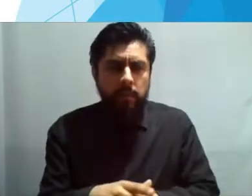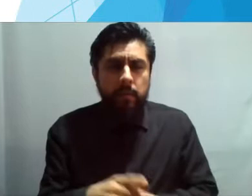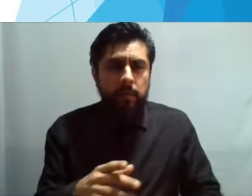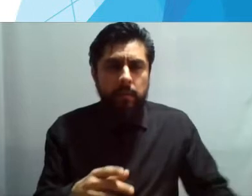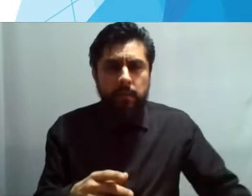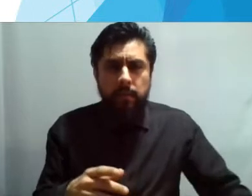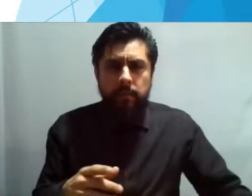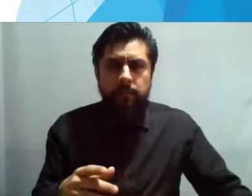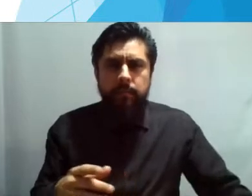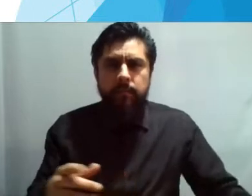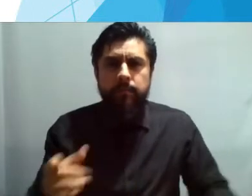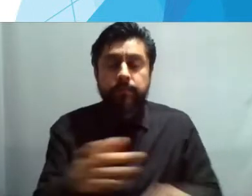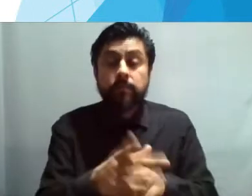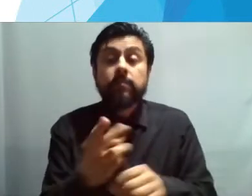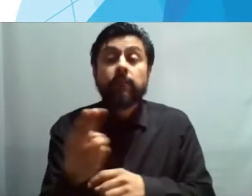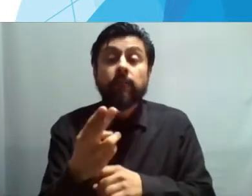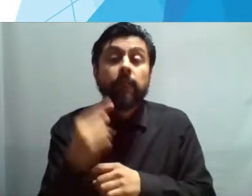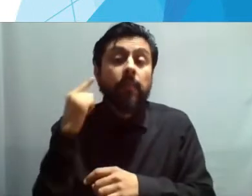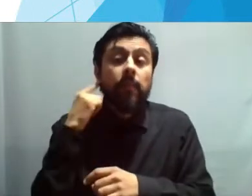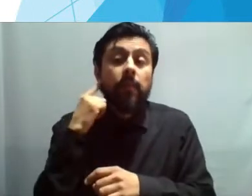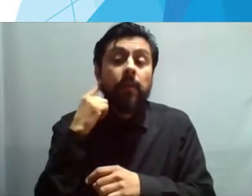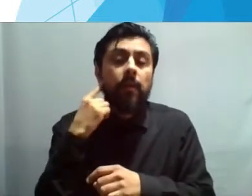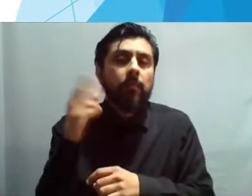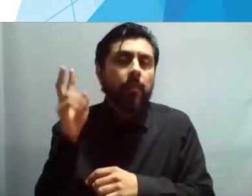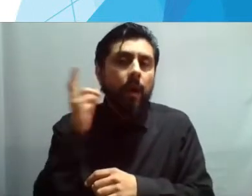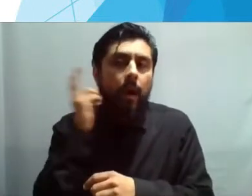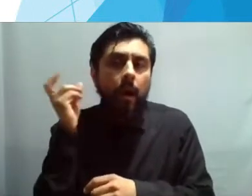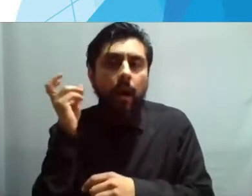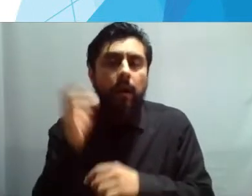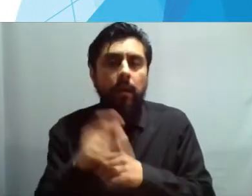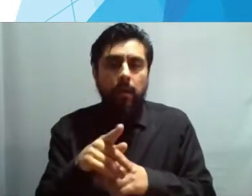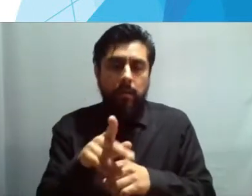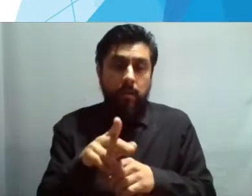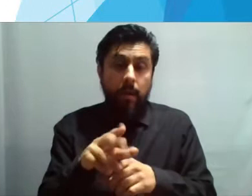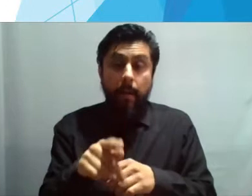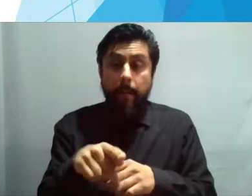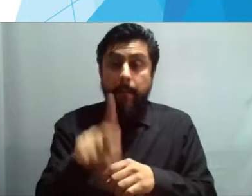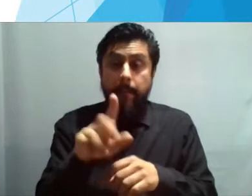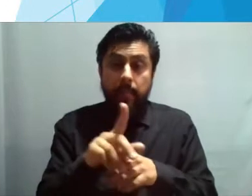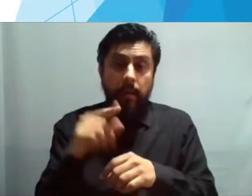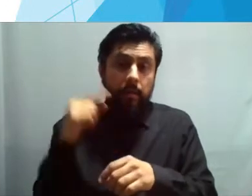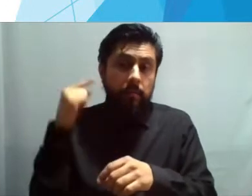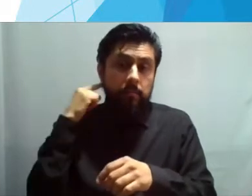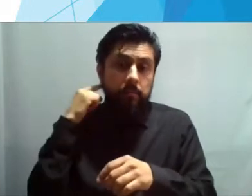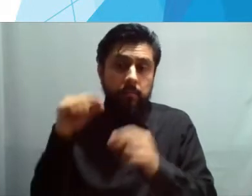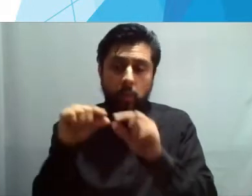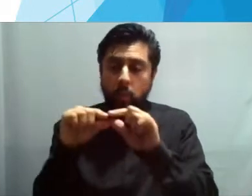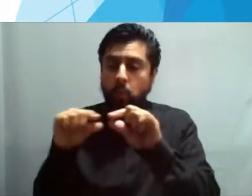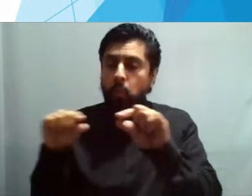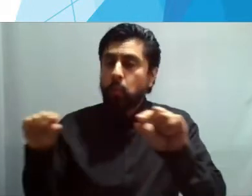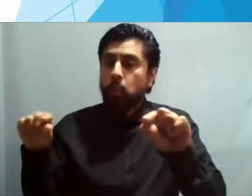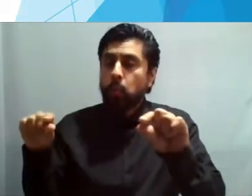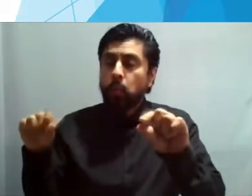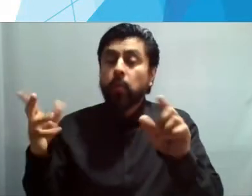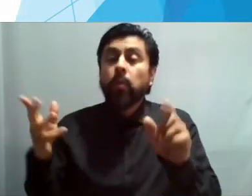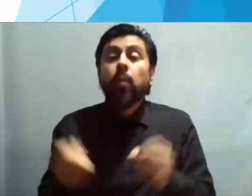forma. Si no medimos bien, y es difícil medir desde afuera, ¿a qué distancia